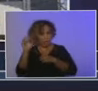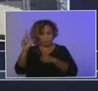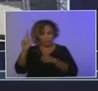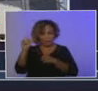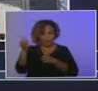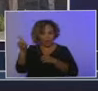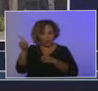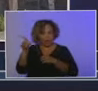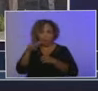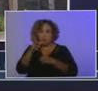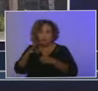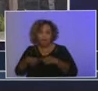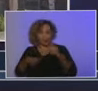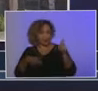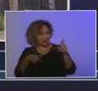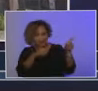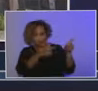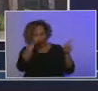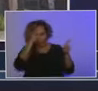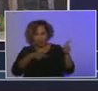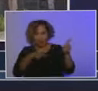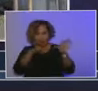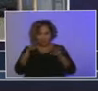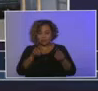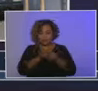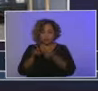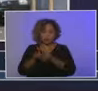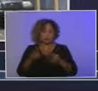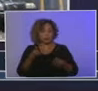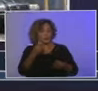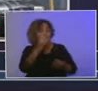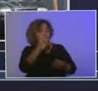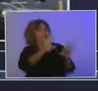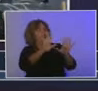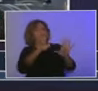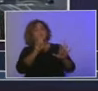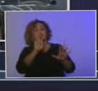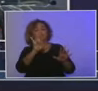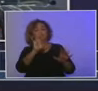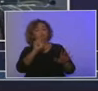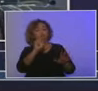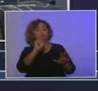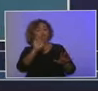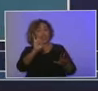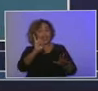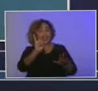los exsecretarios, me gustaría que Gil enseñe, perdóneme, Vivoni,